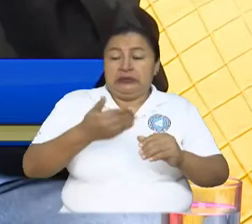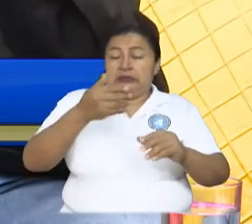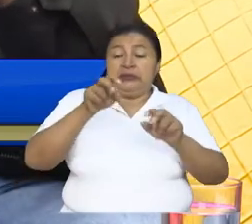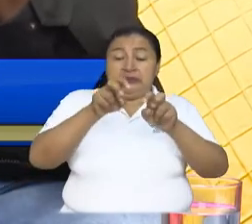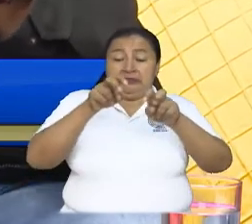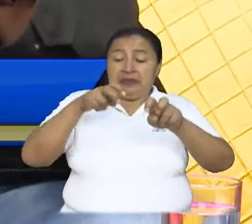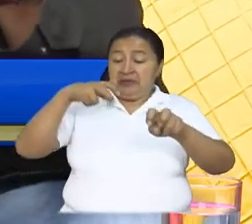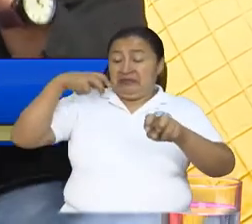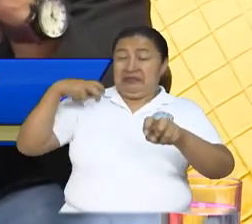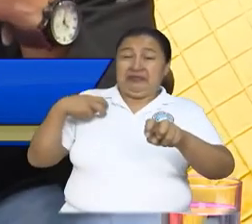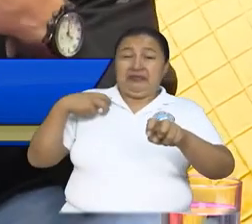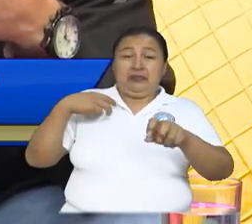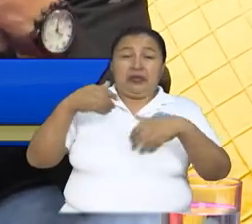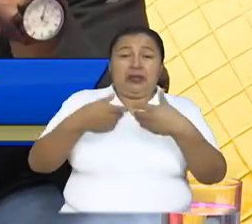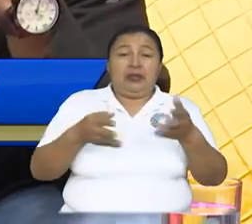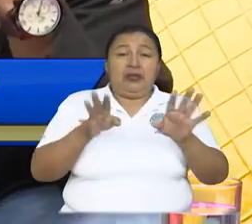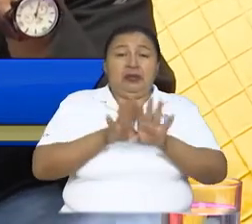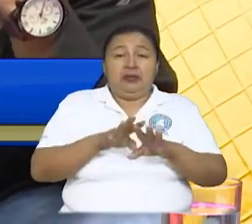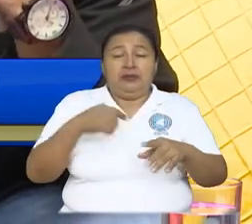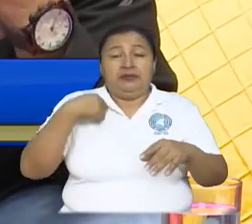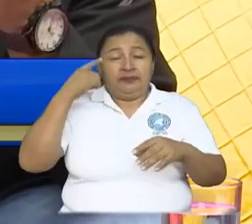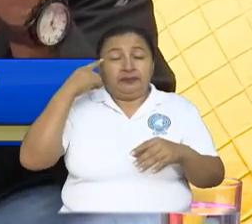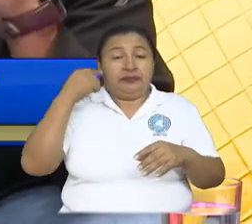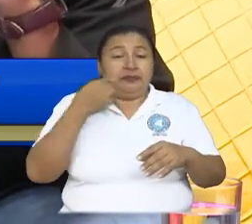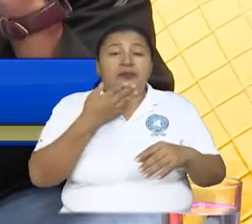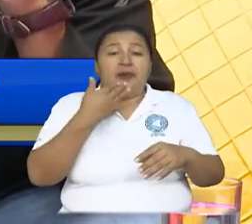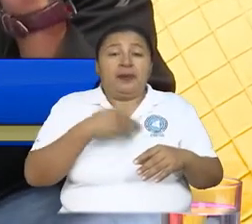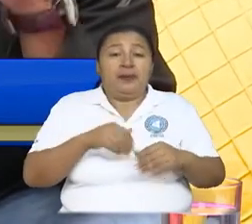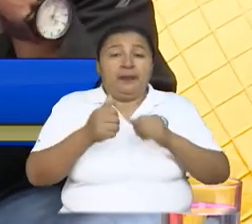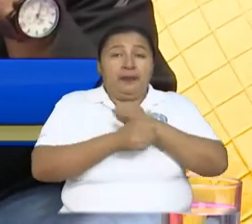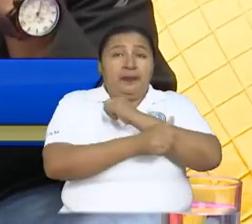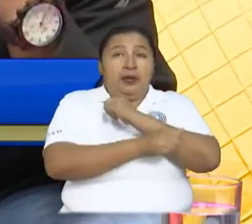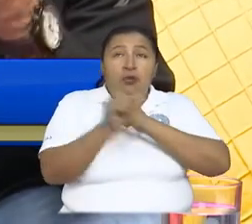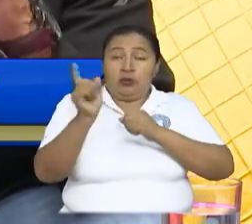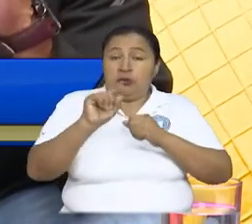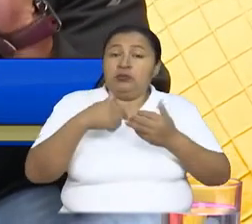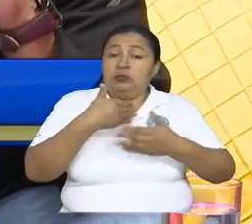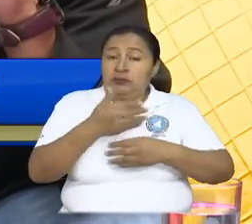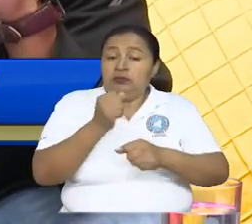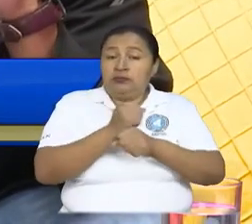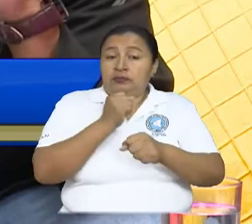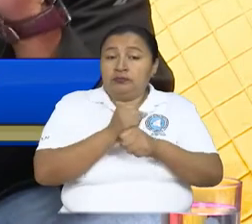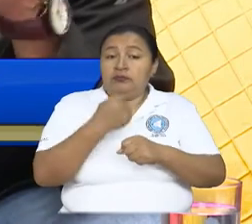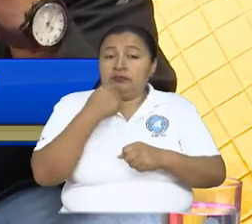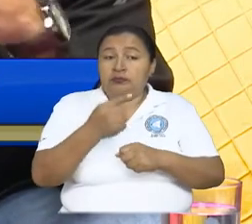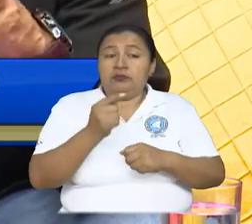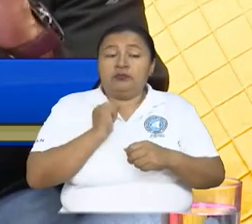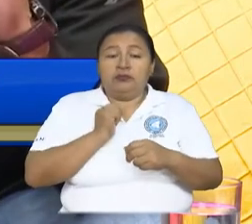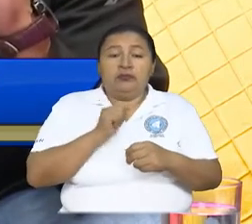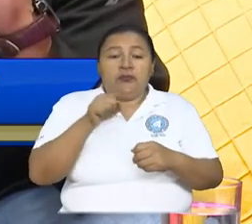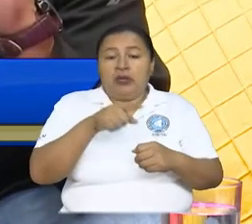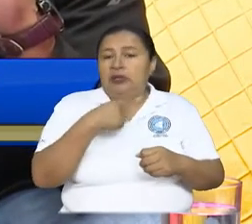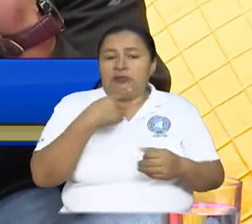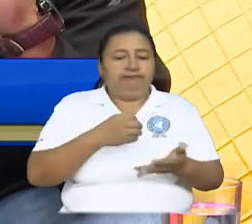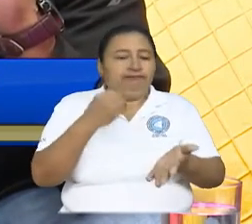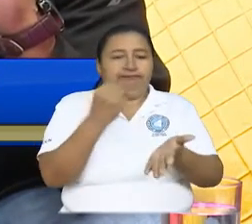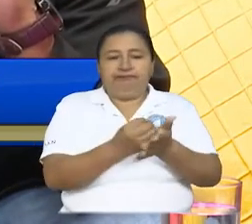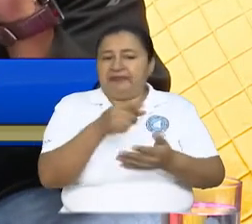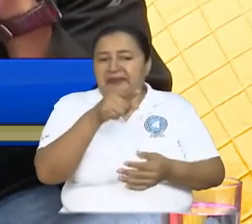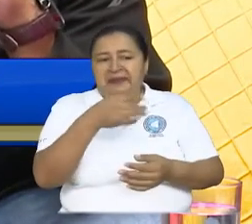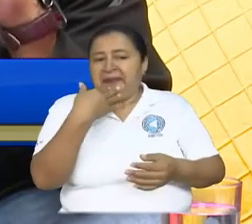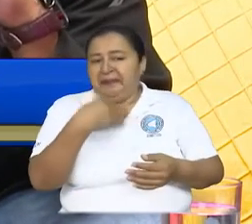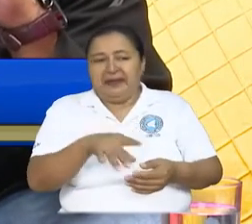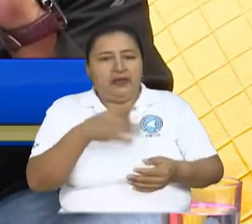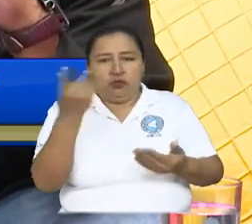del aula de clase y pareciera que el alumno no exactamente entonces el profesor dice que lo tiene aplazado porque es mal alumno